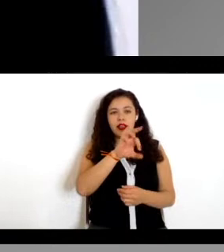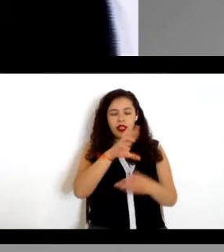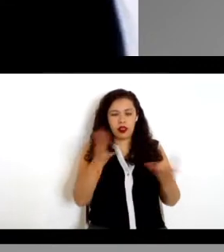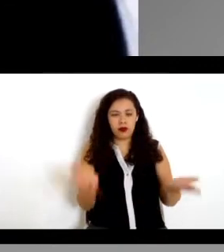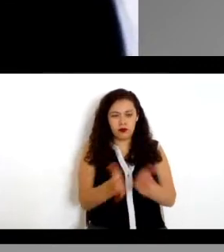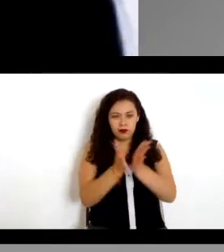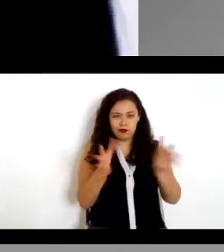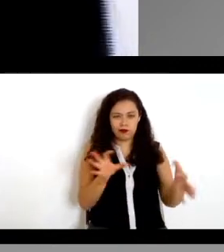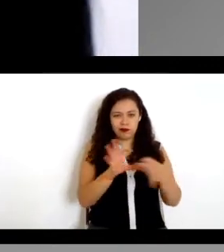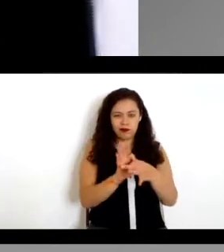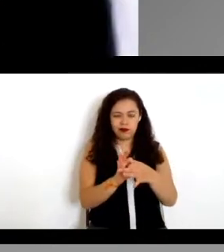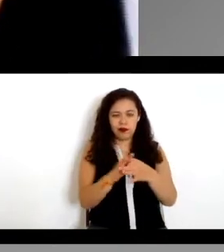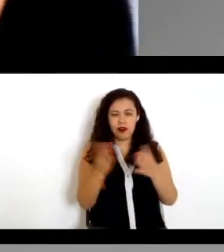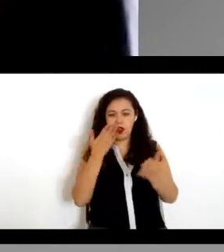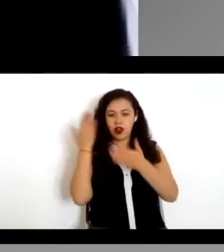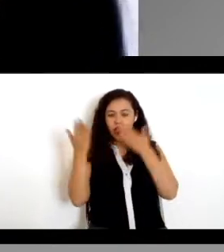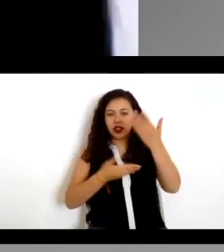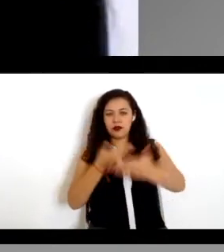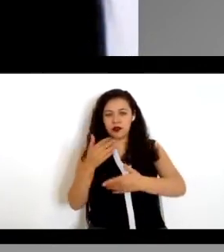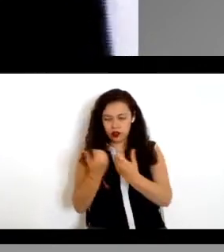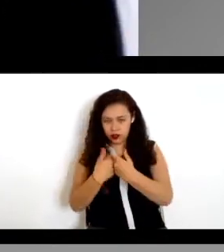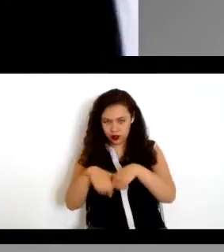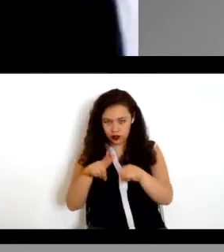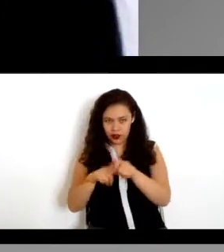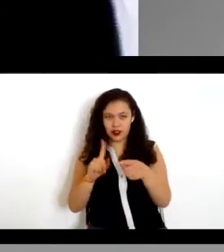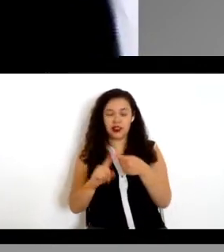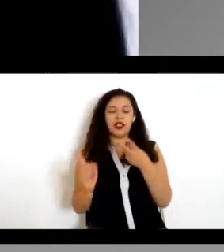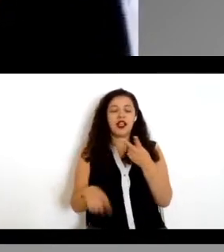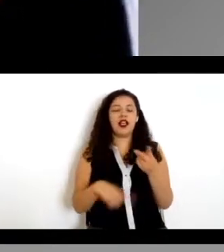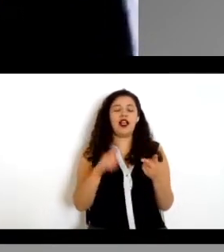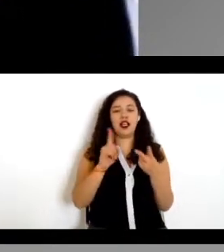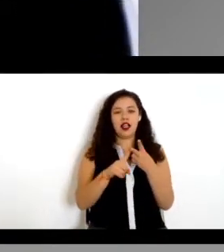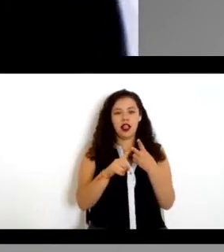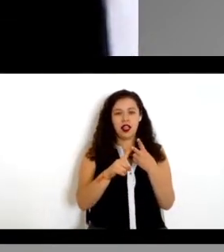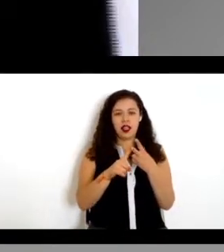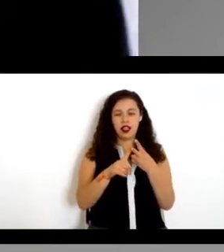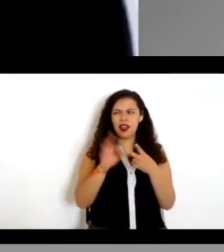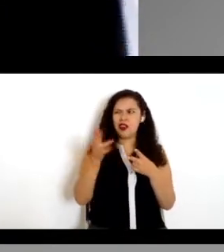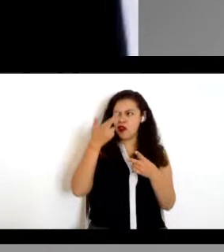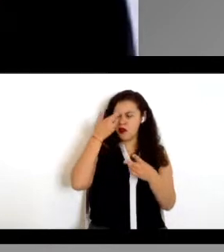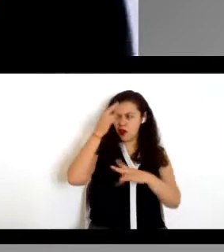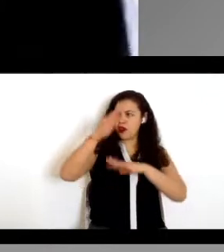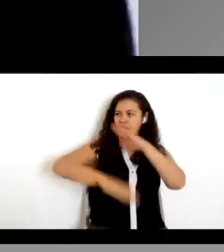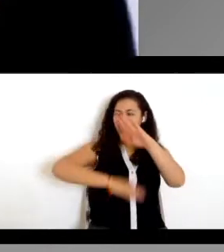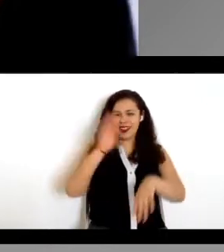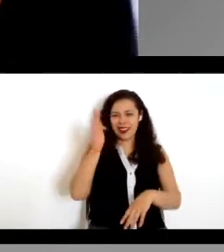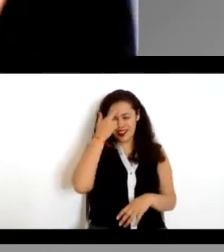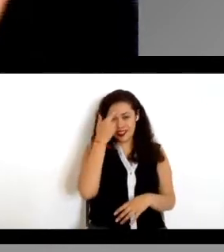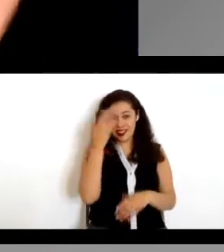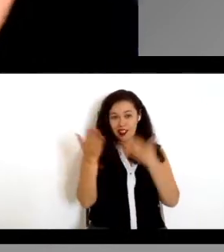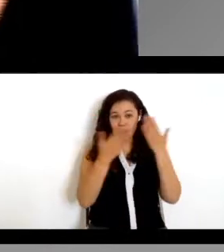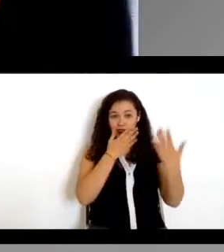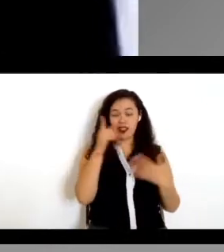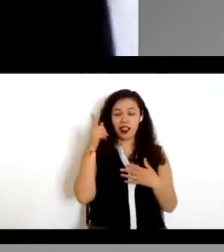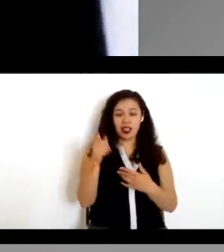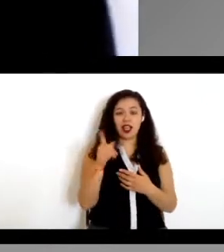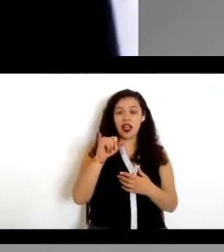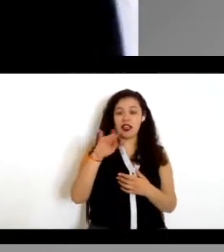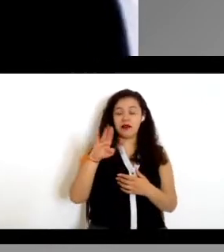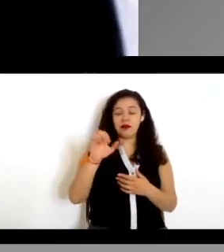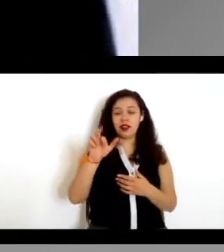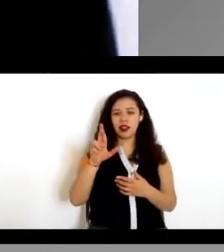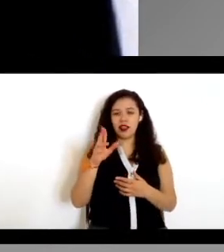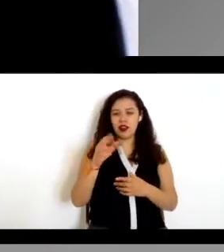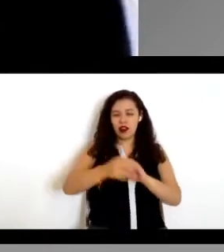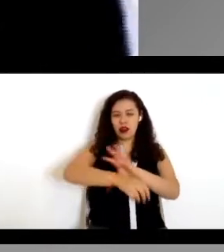de servicio social, hemos tenido incluso, recuerdo un caso de éxito, un estudiante de la Ibero que no tenía un brazo, y